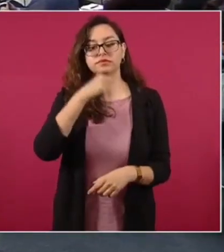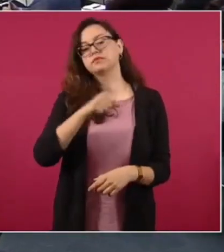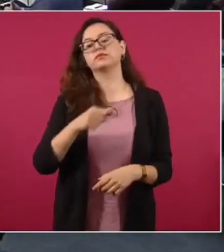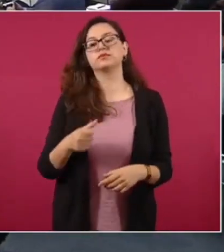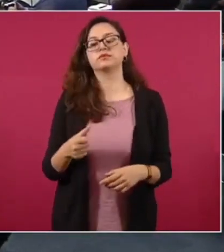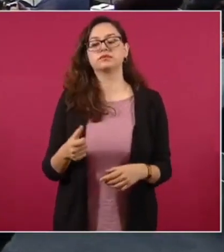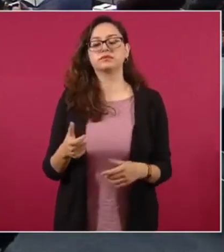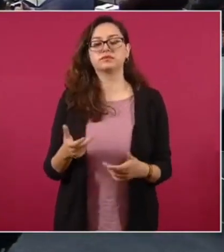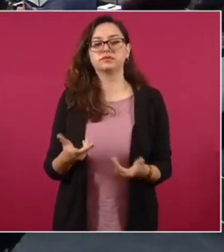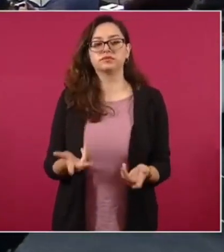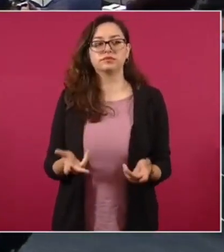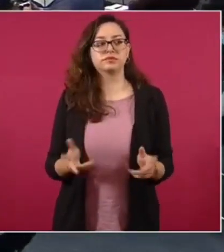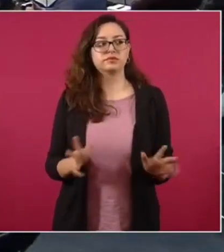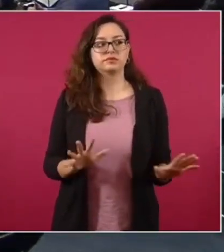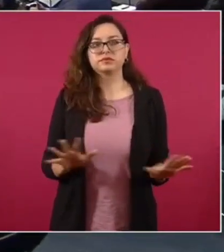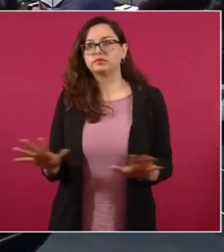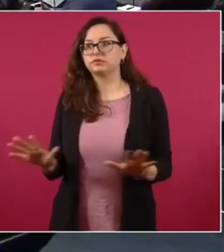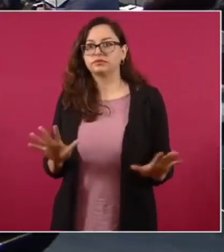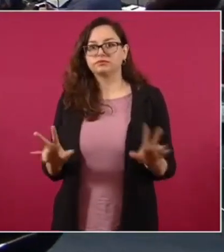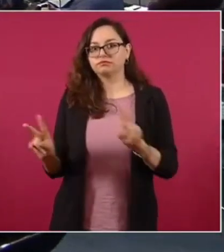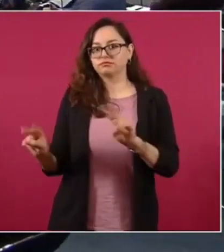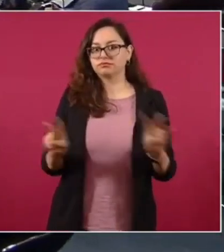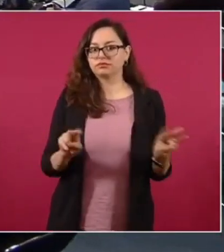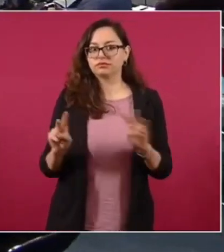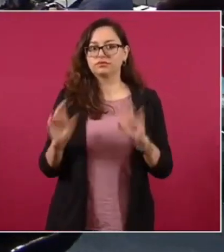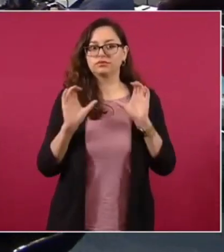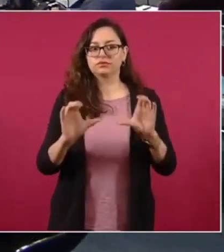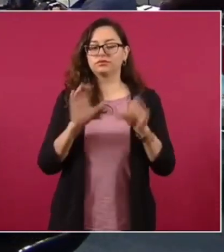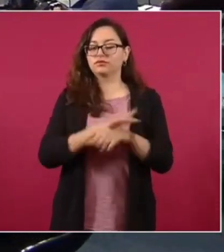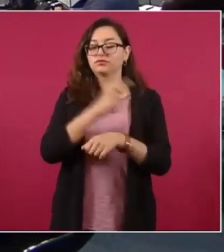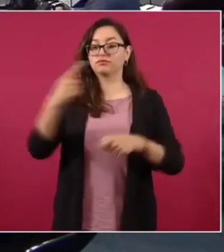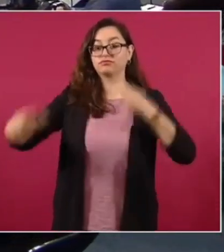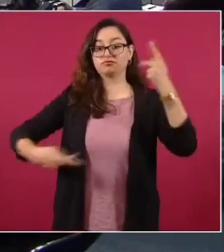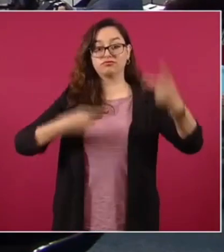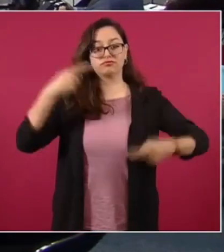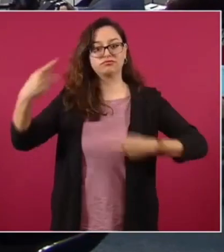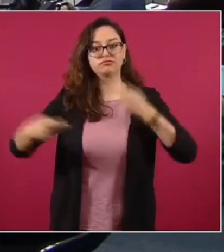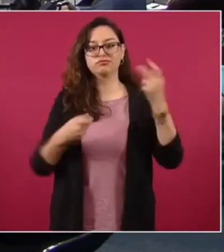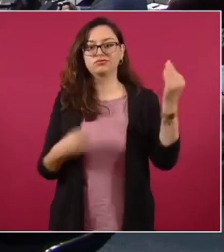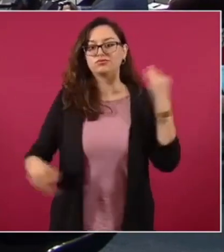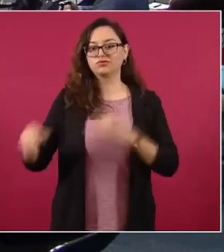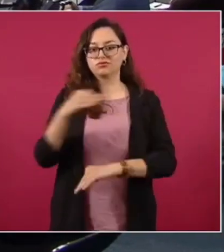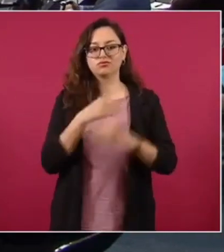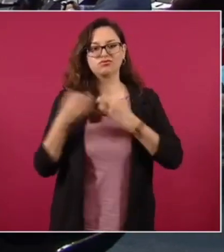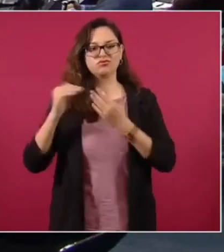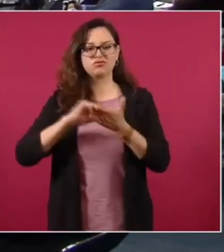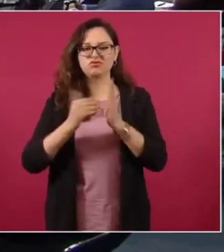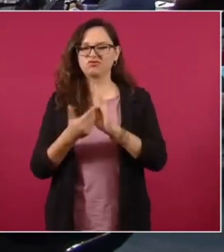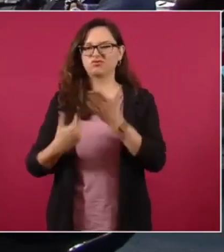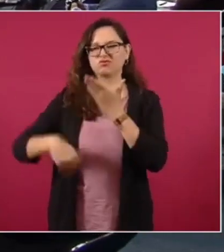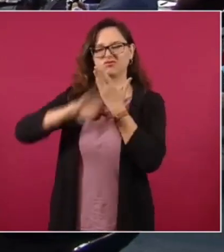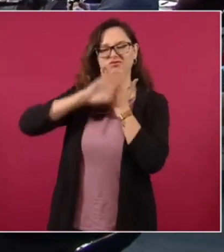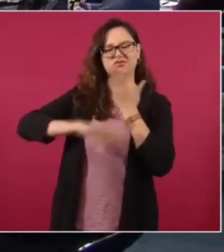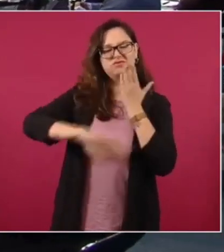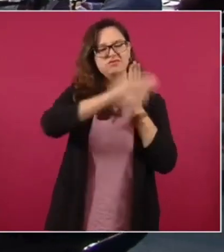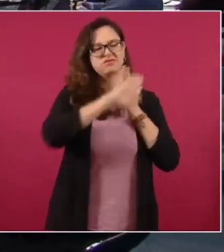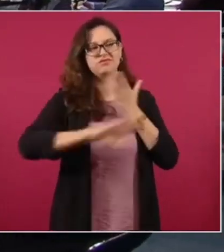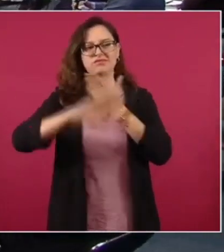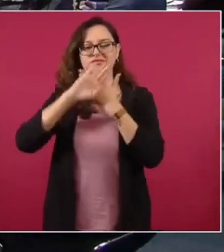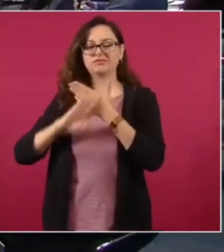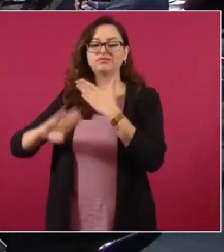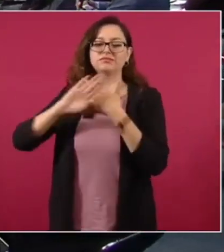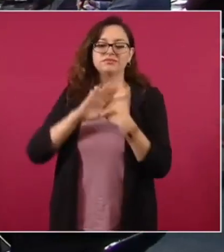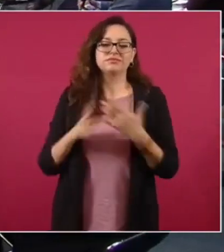eran tendenciosas. Y ahí contestaba, pero me los mandaban, pues,